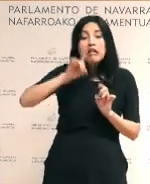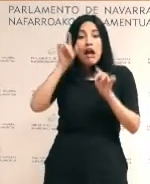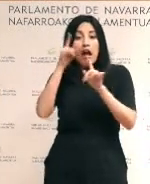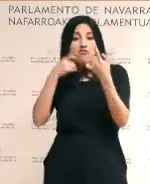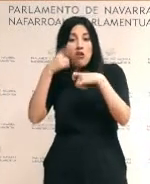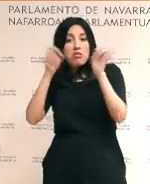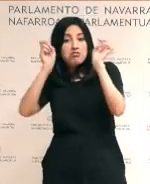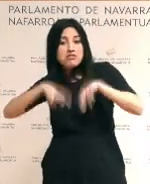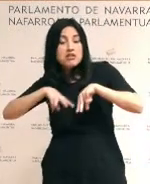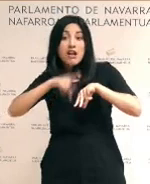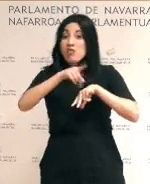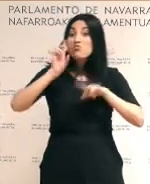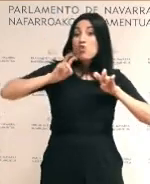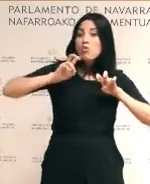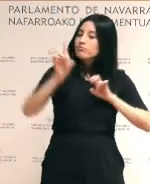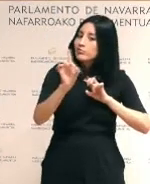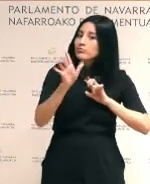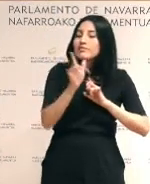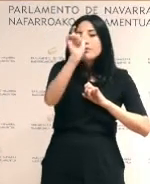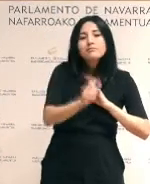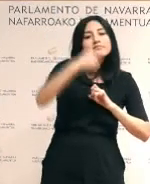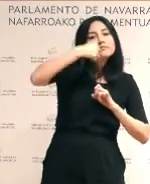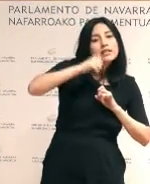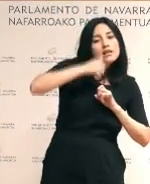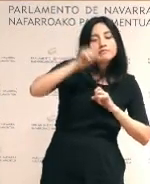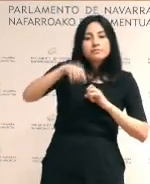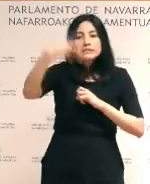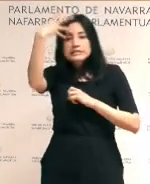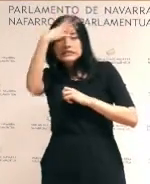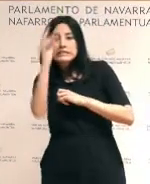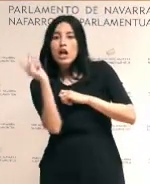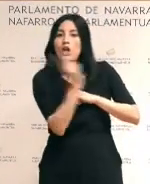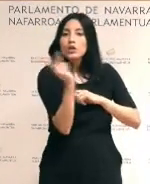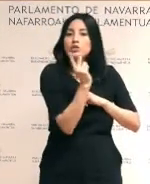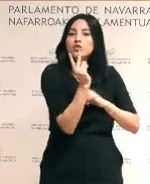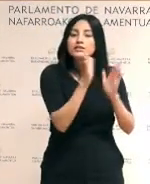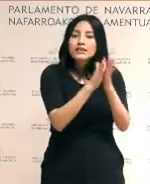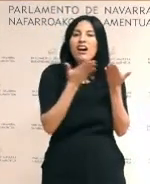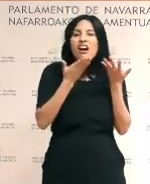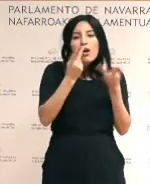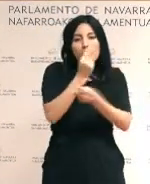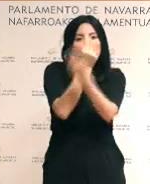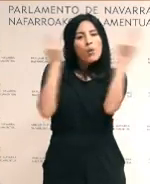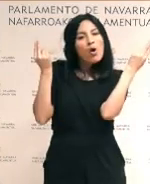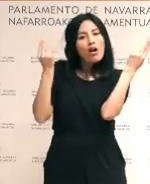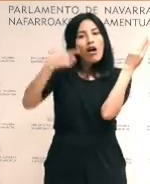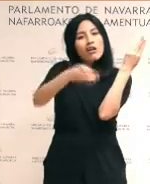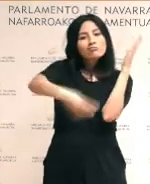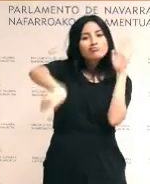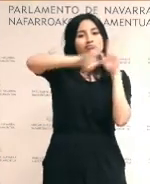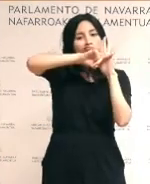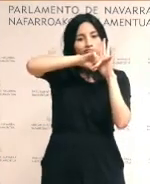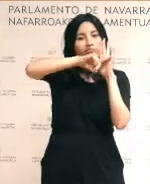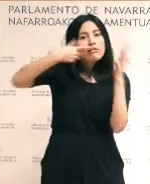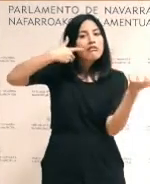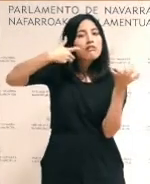los gobiernos de Sánchez y de Chivite los han querido situar ahora en la agenda pública por un mero interés partidista, en un momento en el